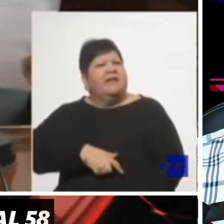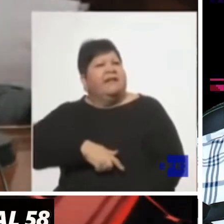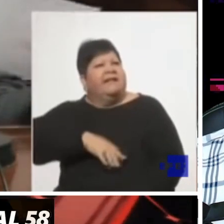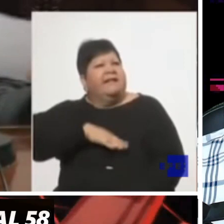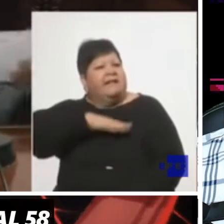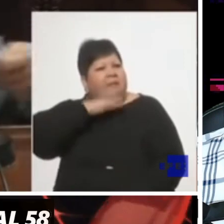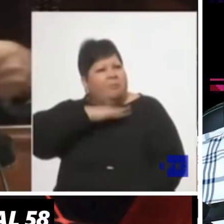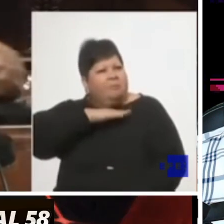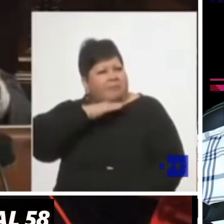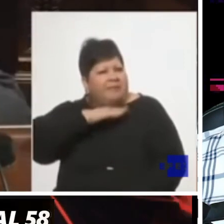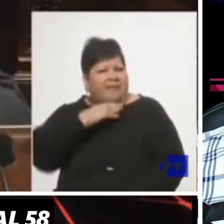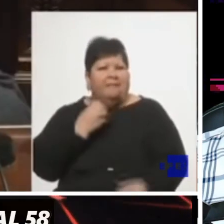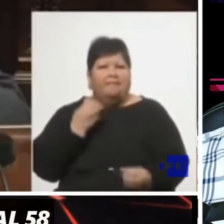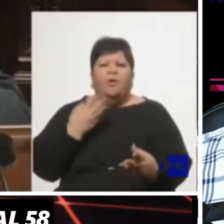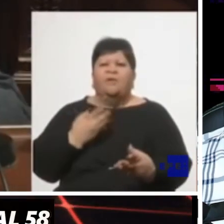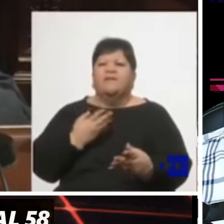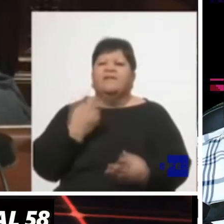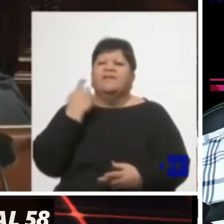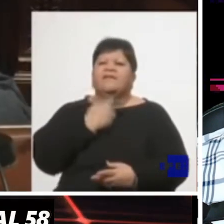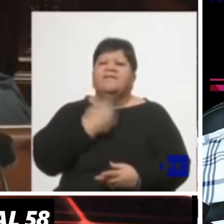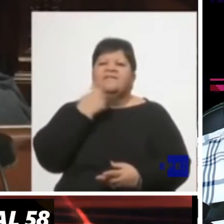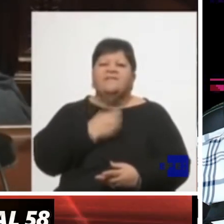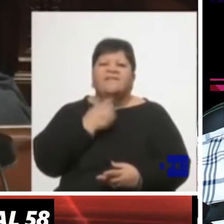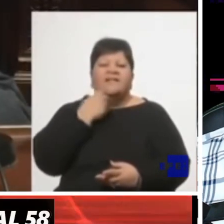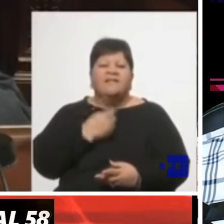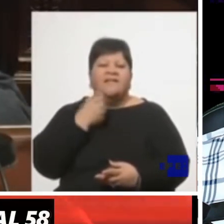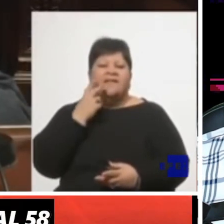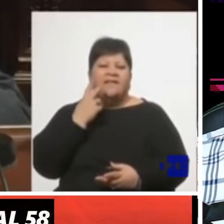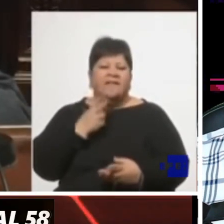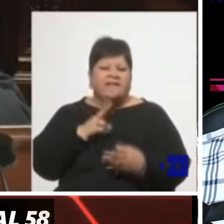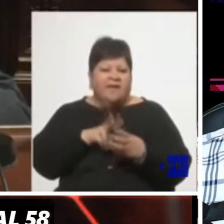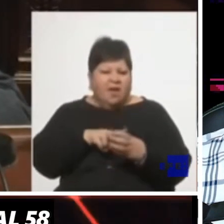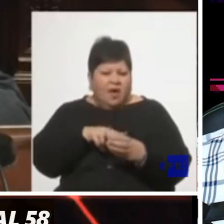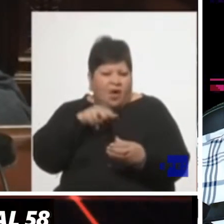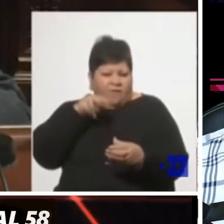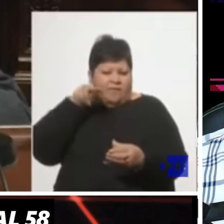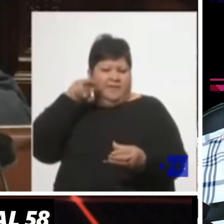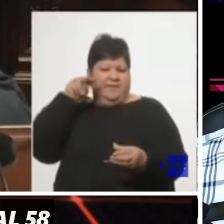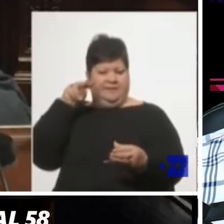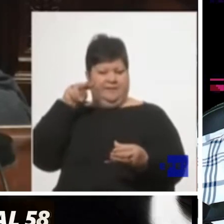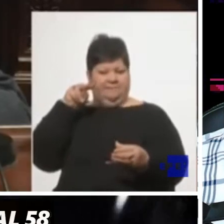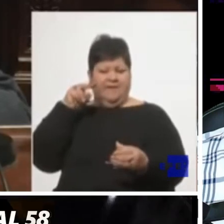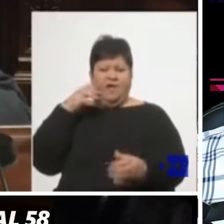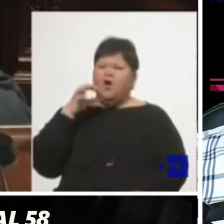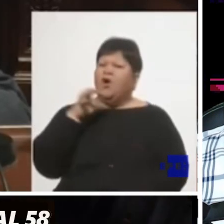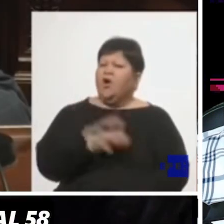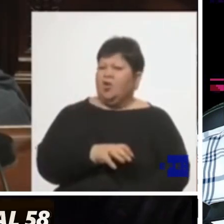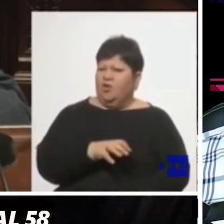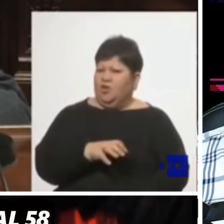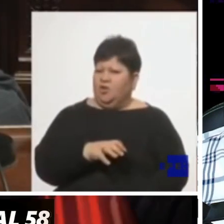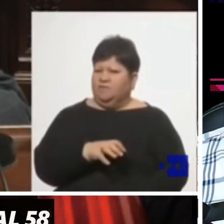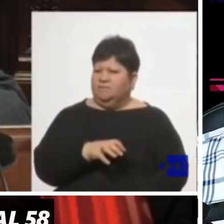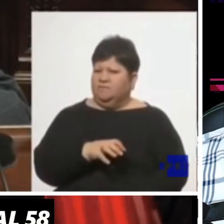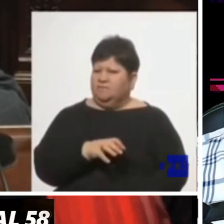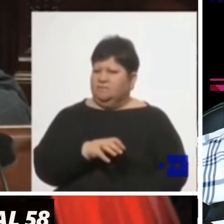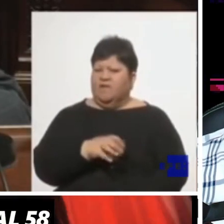Almagro al frente de la OEA. Hoy claramente dice que está arrepentido. Vamos a ir al